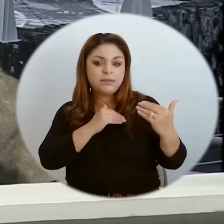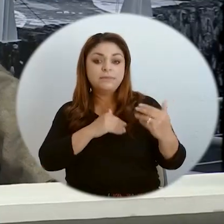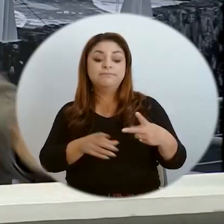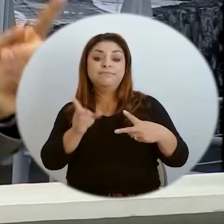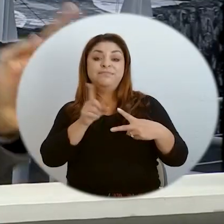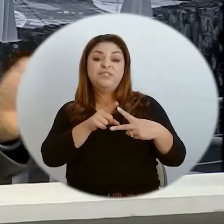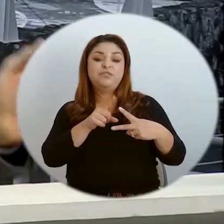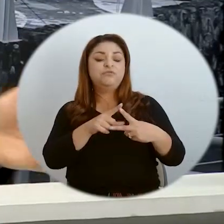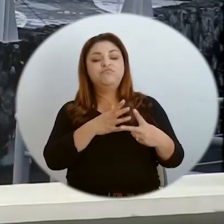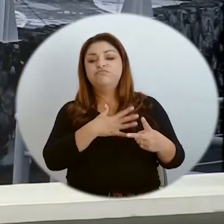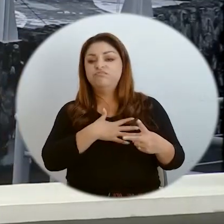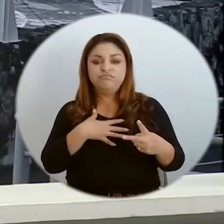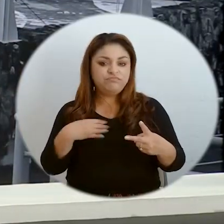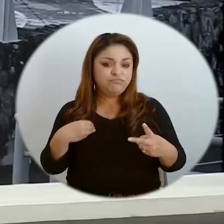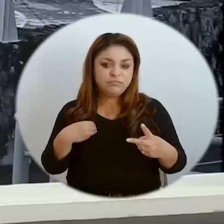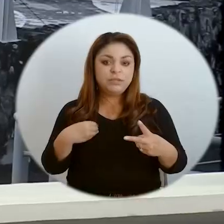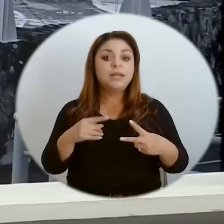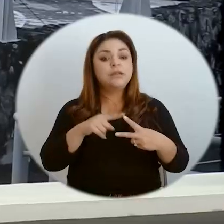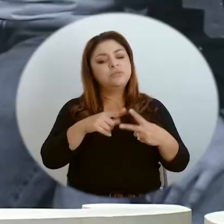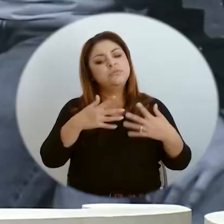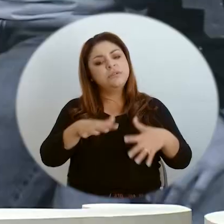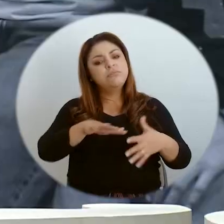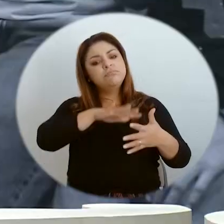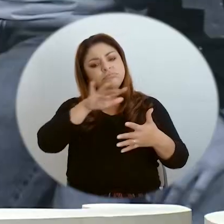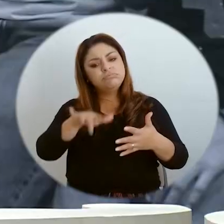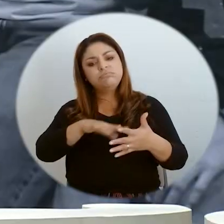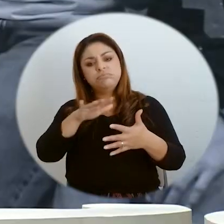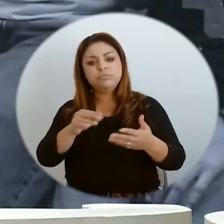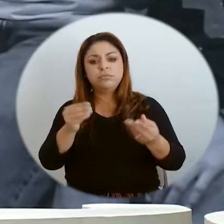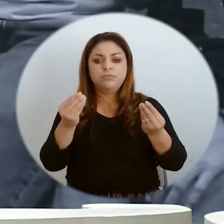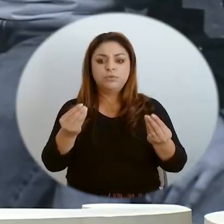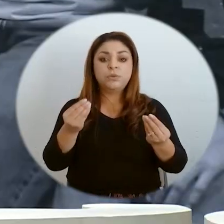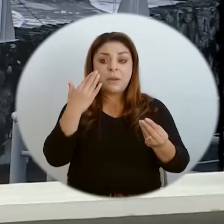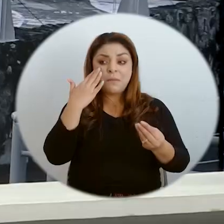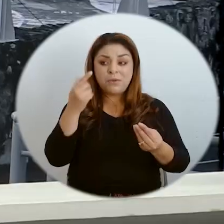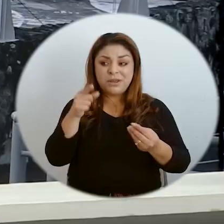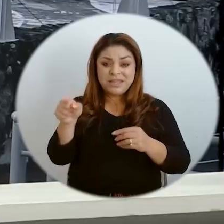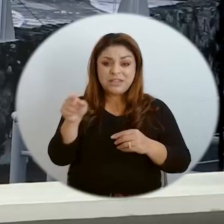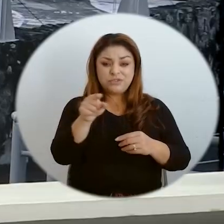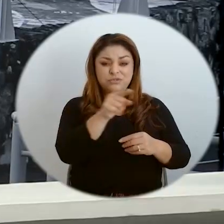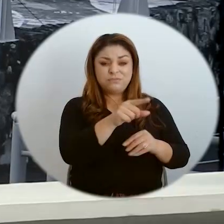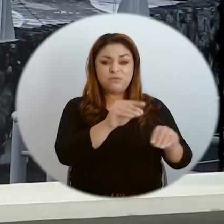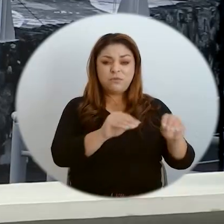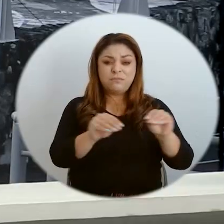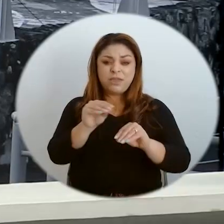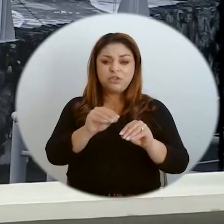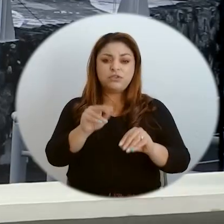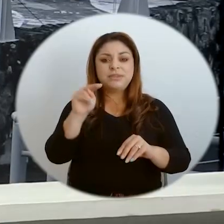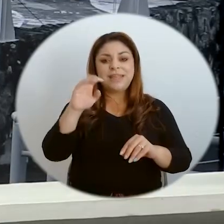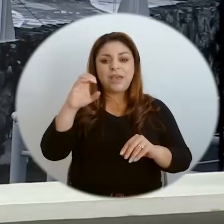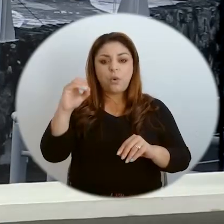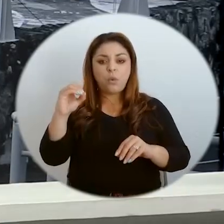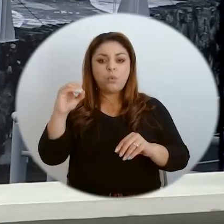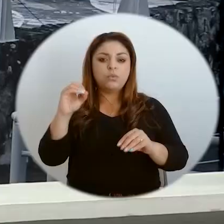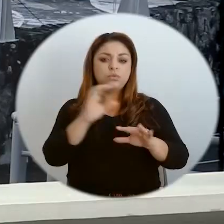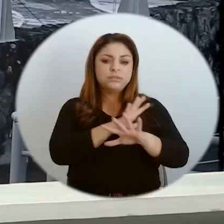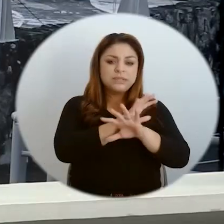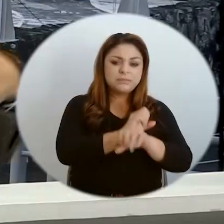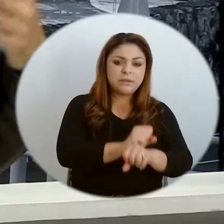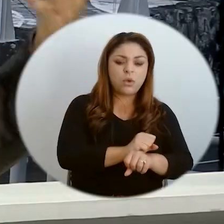desesperanza, ¿verdad? Sobre todo desencanto, y esto, digamos, se ha estudiado bastante, porque muchos de estos